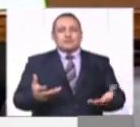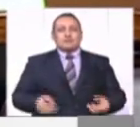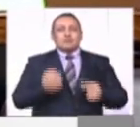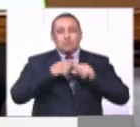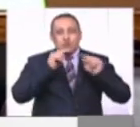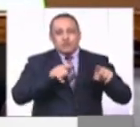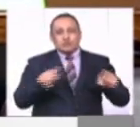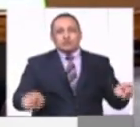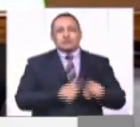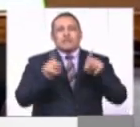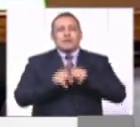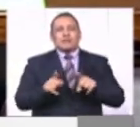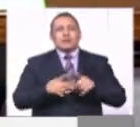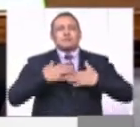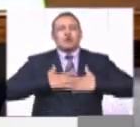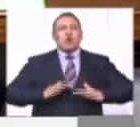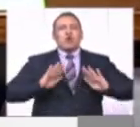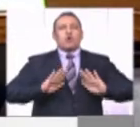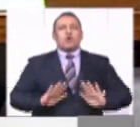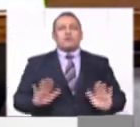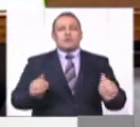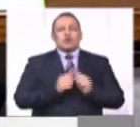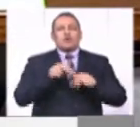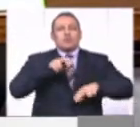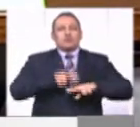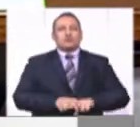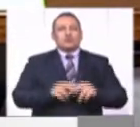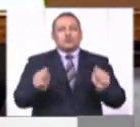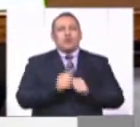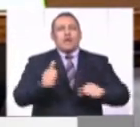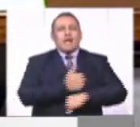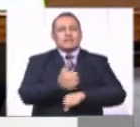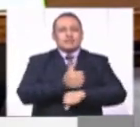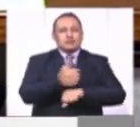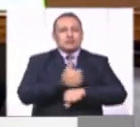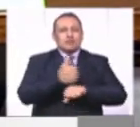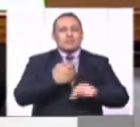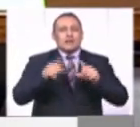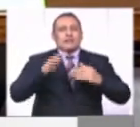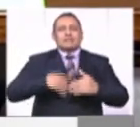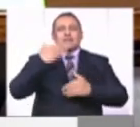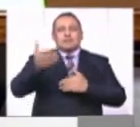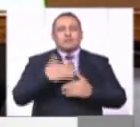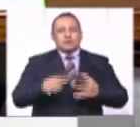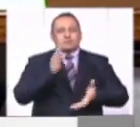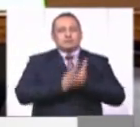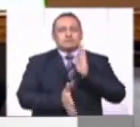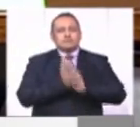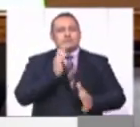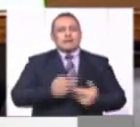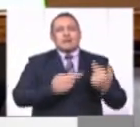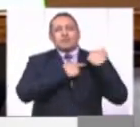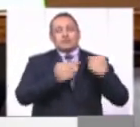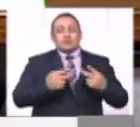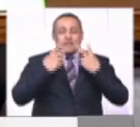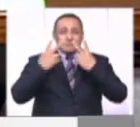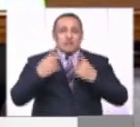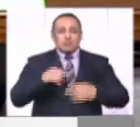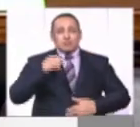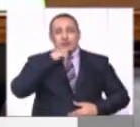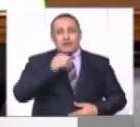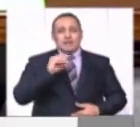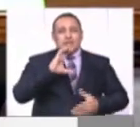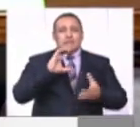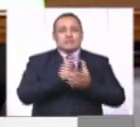y se puso en la cómoda posición de ser asesor para después deslindarse de responsabilidad y ahí está la señora Chávez